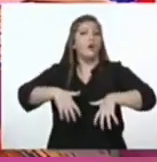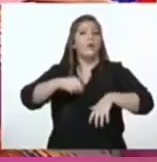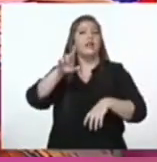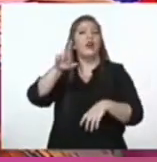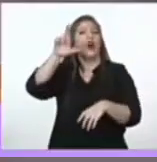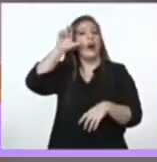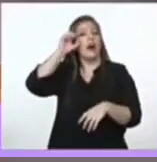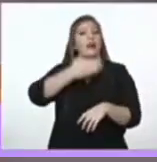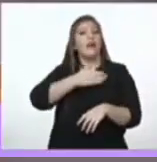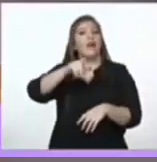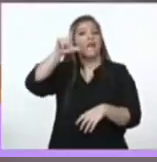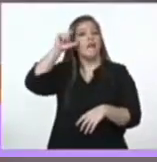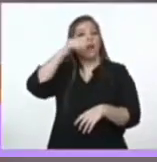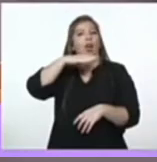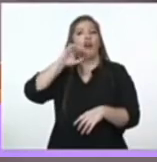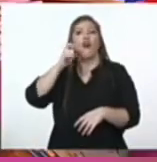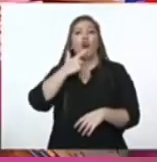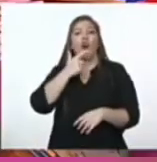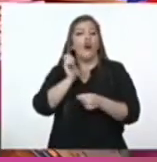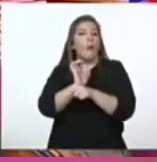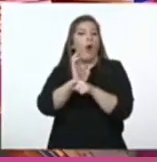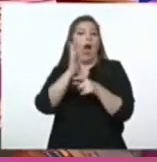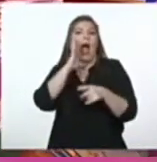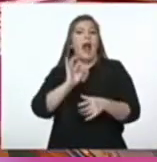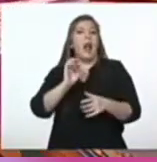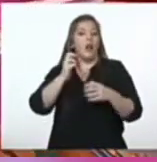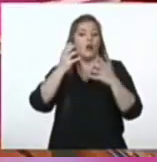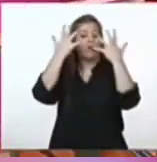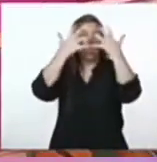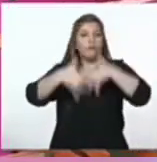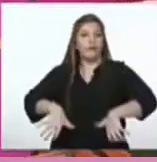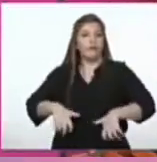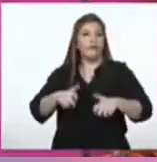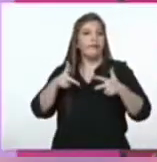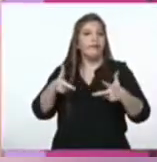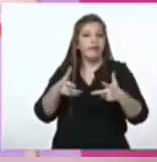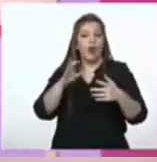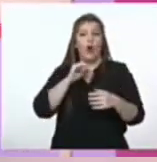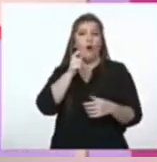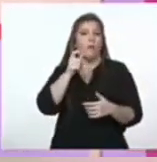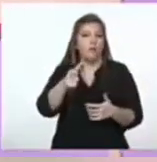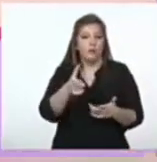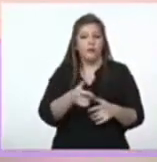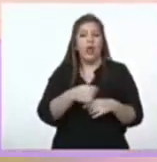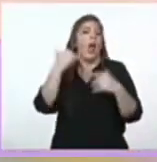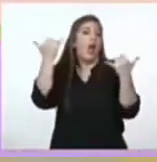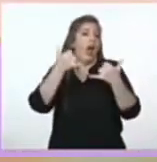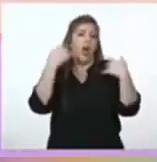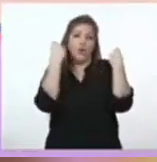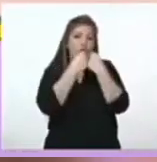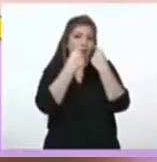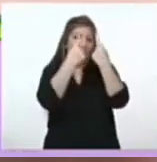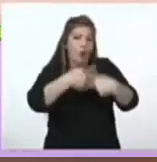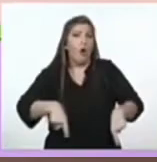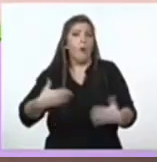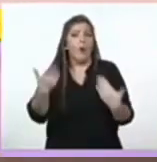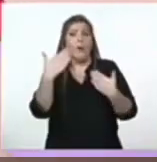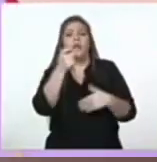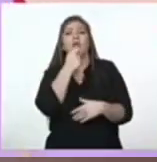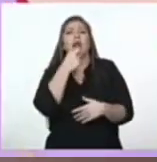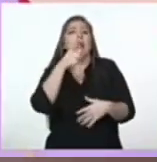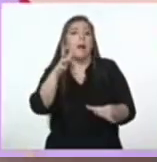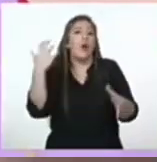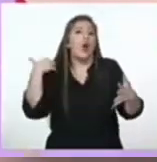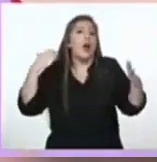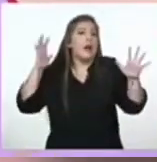un reflejo, ¿no? Sí. O lo hice por reflejo. Sí. Bueno, un acto reflejo hay un montón, pero podemos usar este ejemplo que